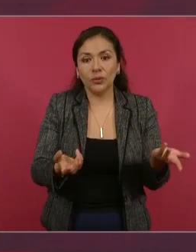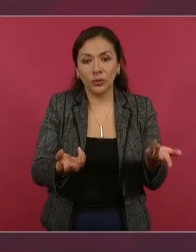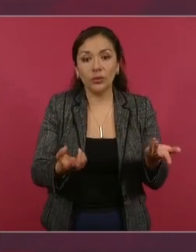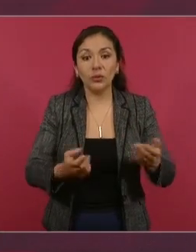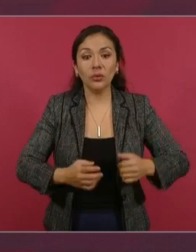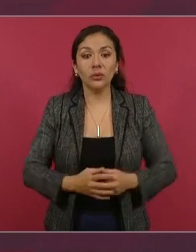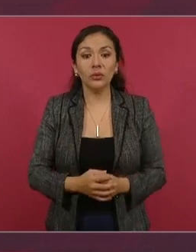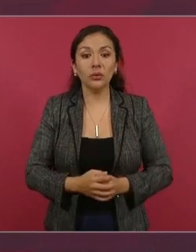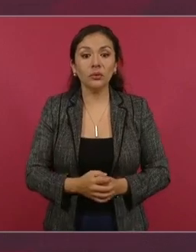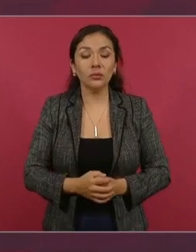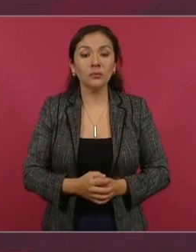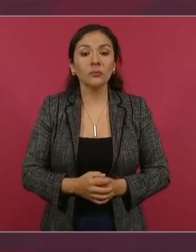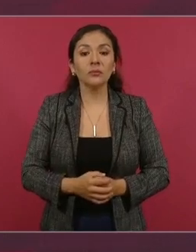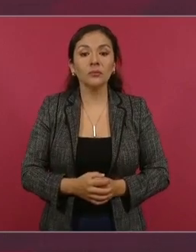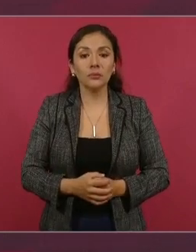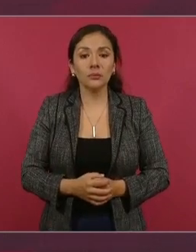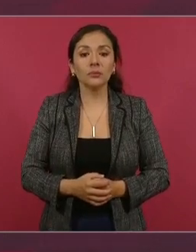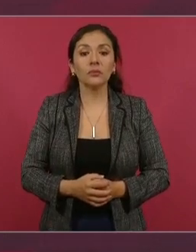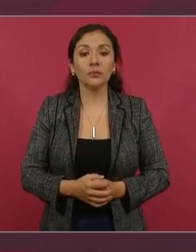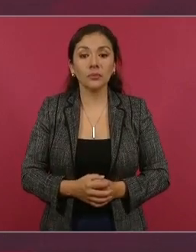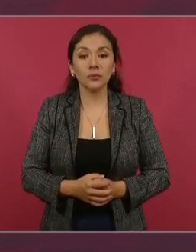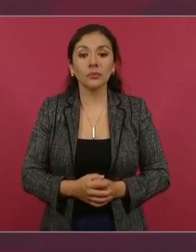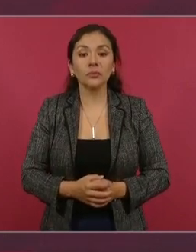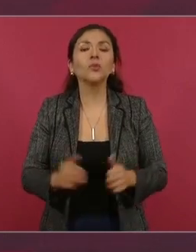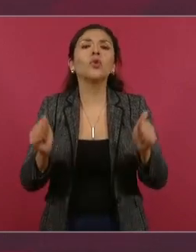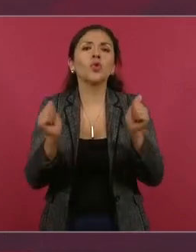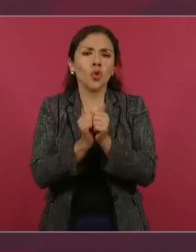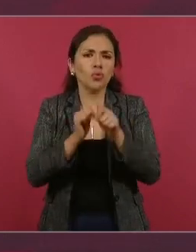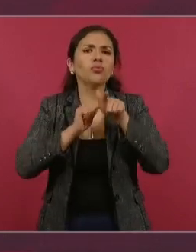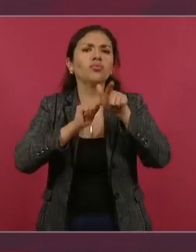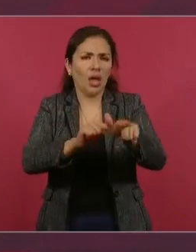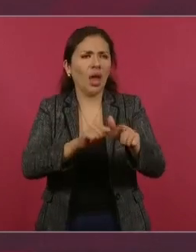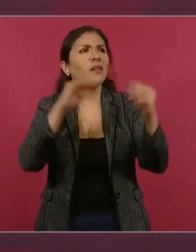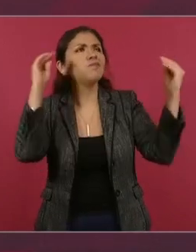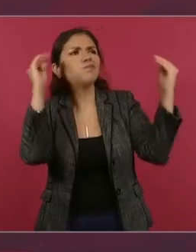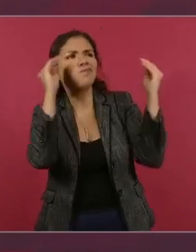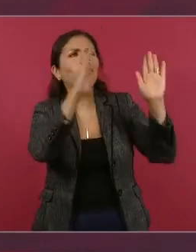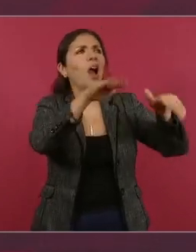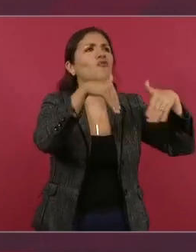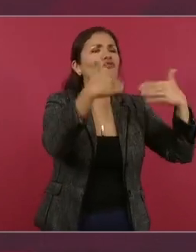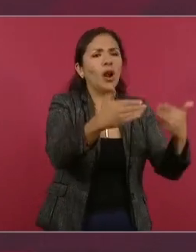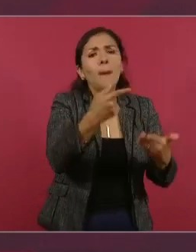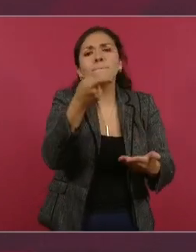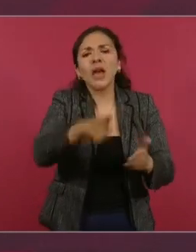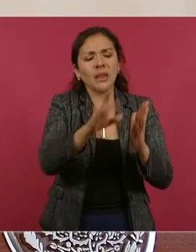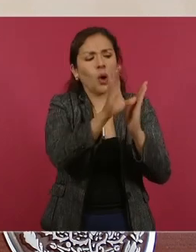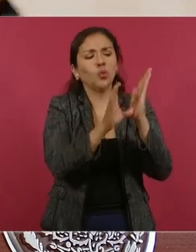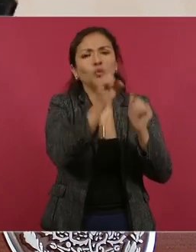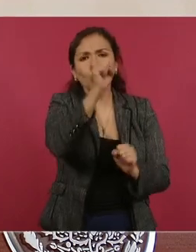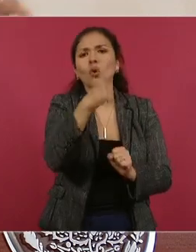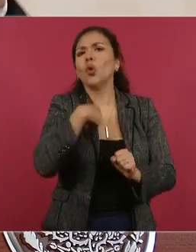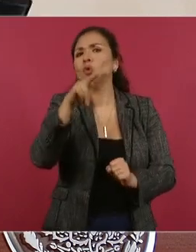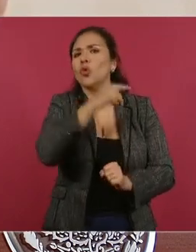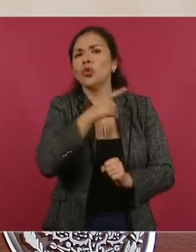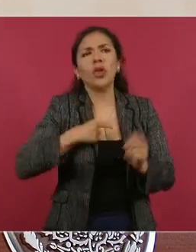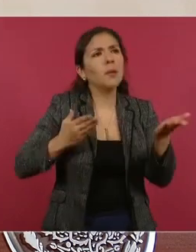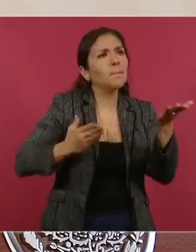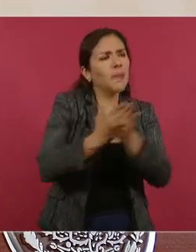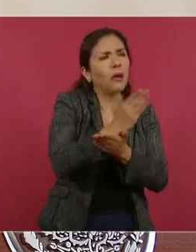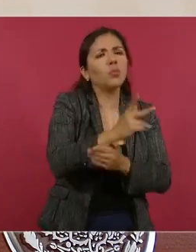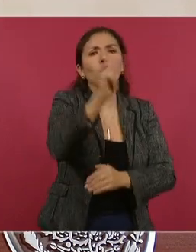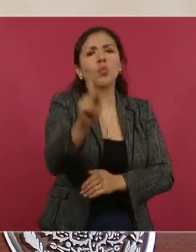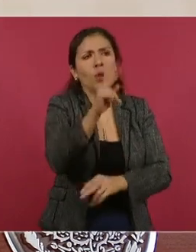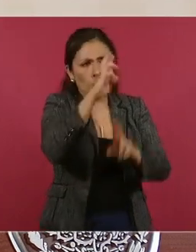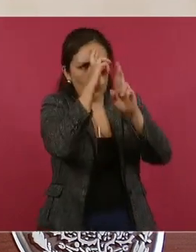y mantengamos los principios de política exterior que están en la Constitución, de no intervención, autodeterminación de